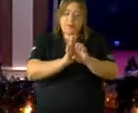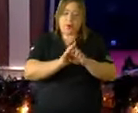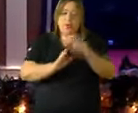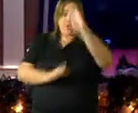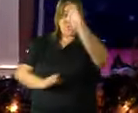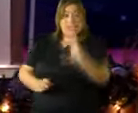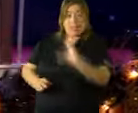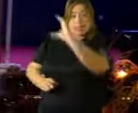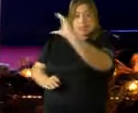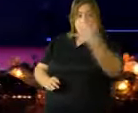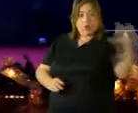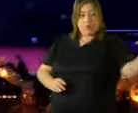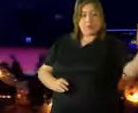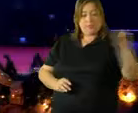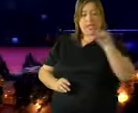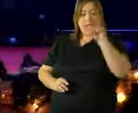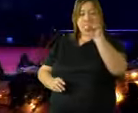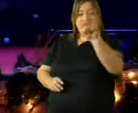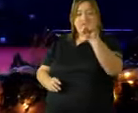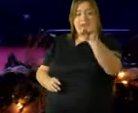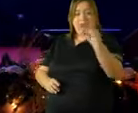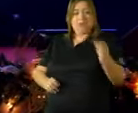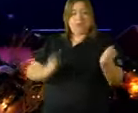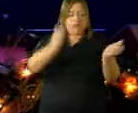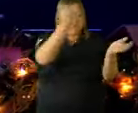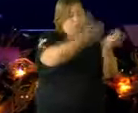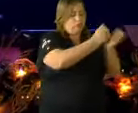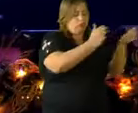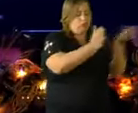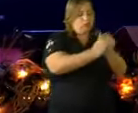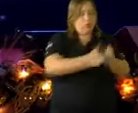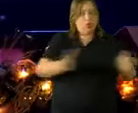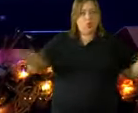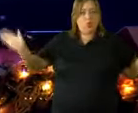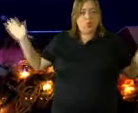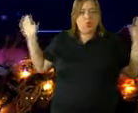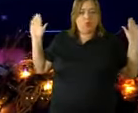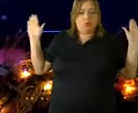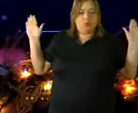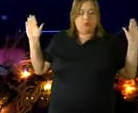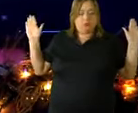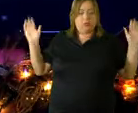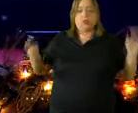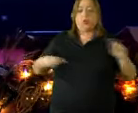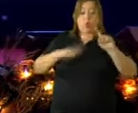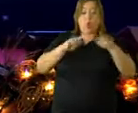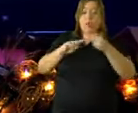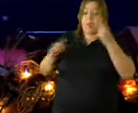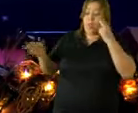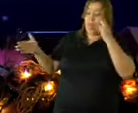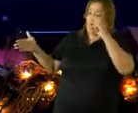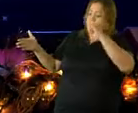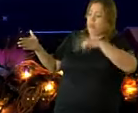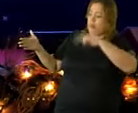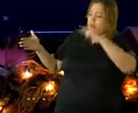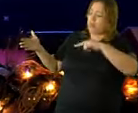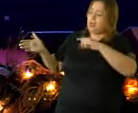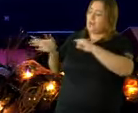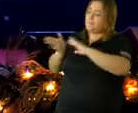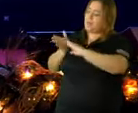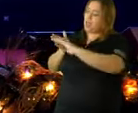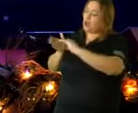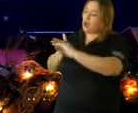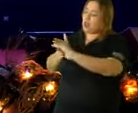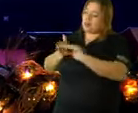perdonando a aquellos malhechores que le habían crucificado. Y cuando leas en la Biblia que estamos llamados